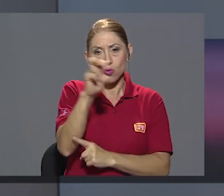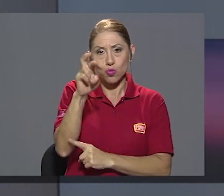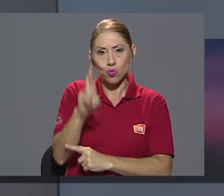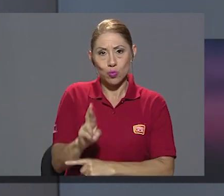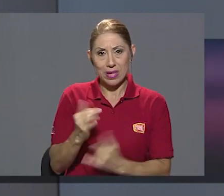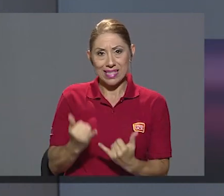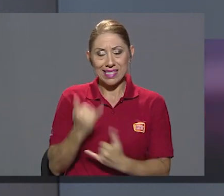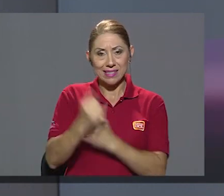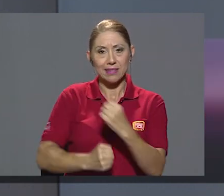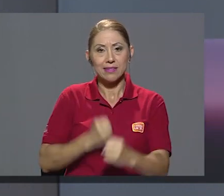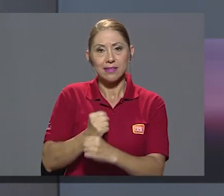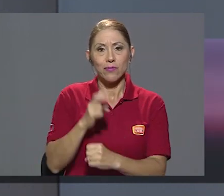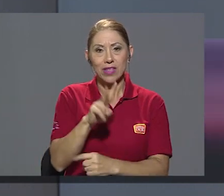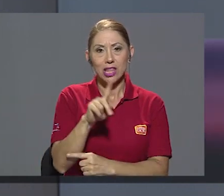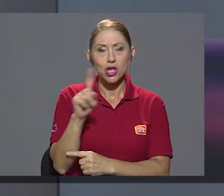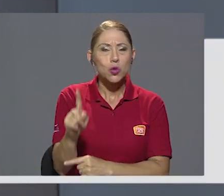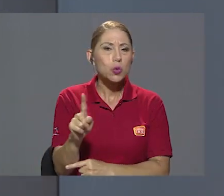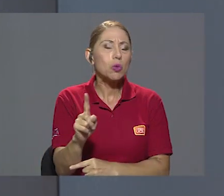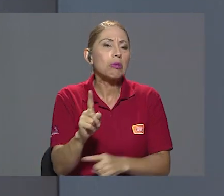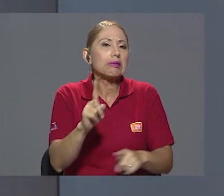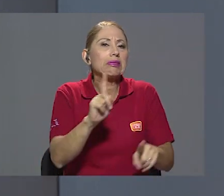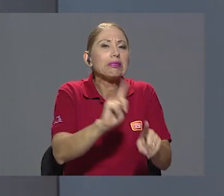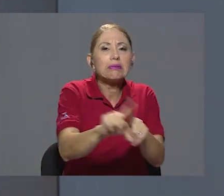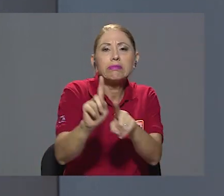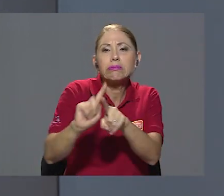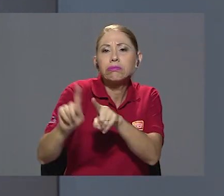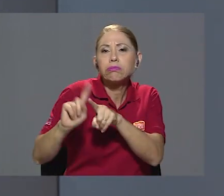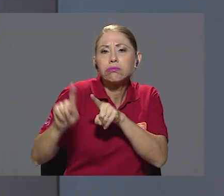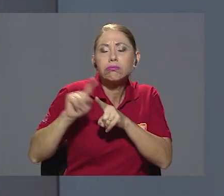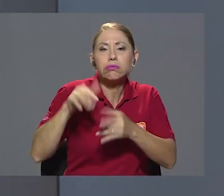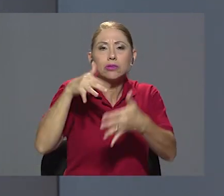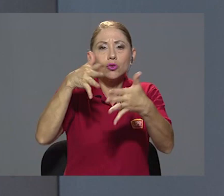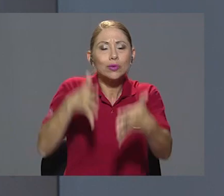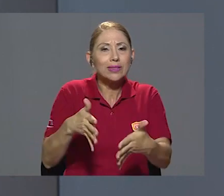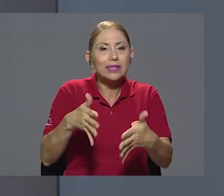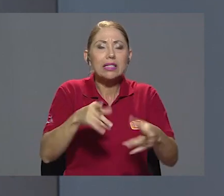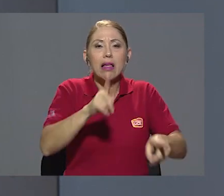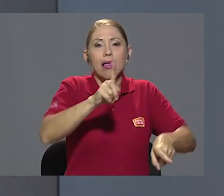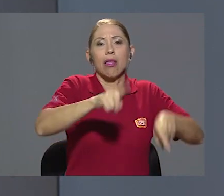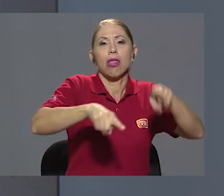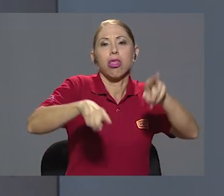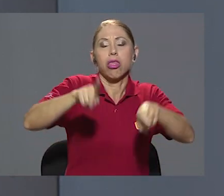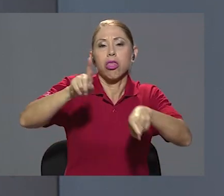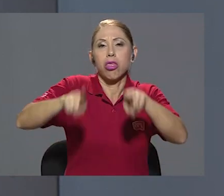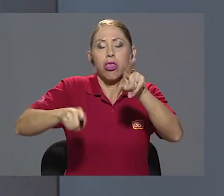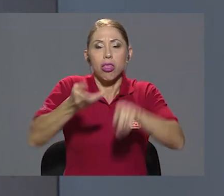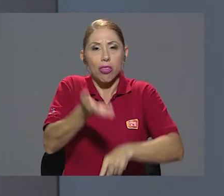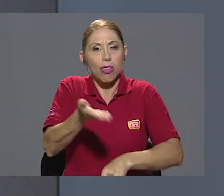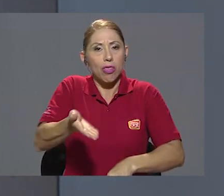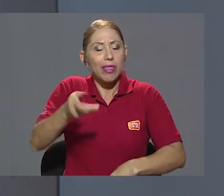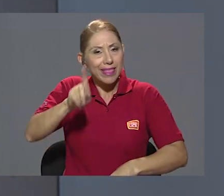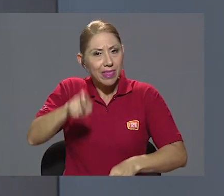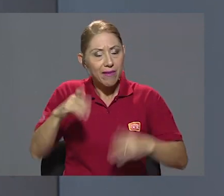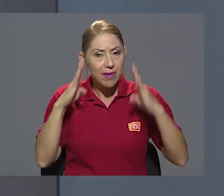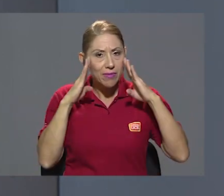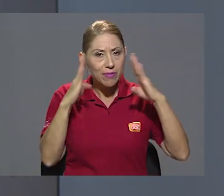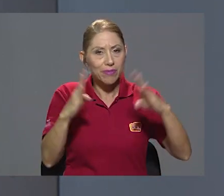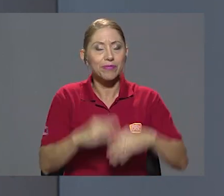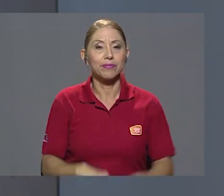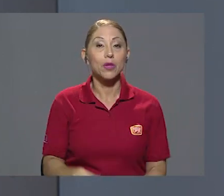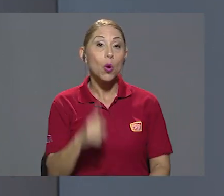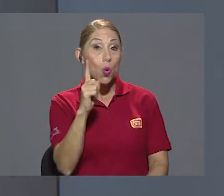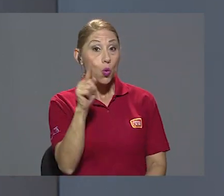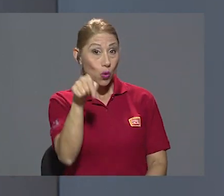donde hay diversidad de tipos de estudiantes y diversidad de factores que debemos tomar en cuenta. Uno de ellos que se